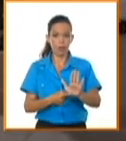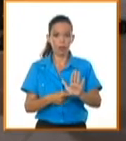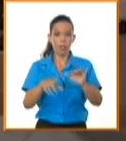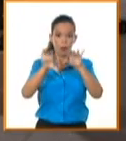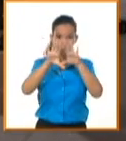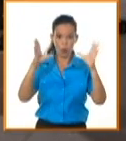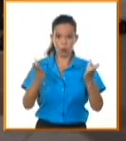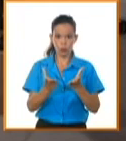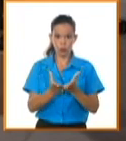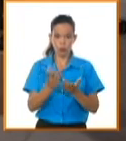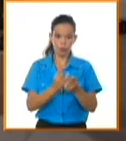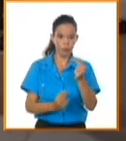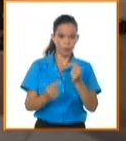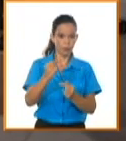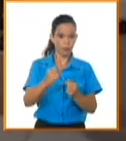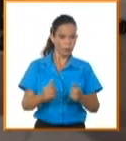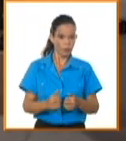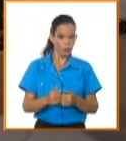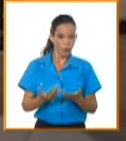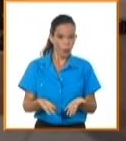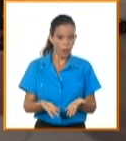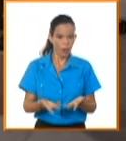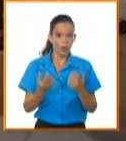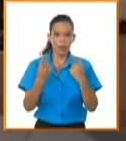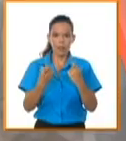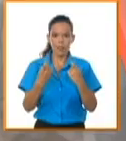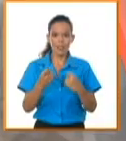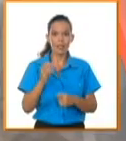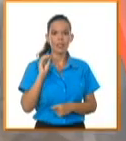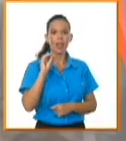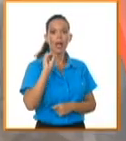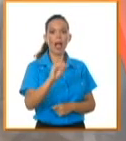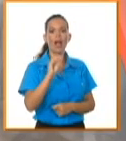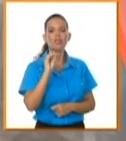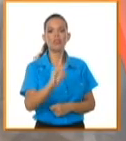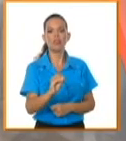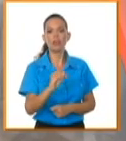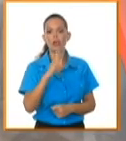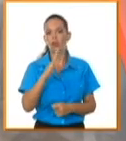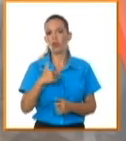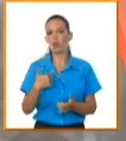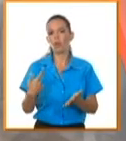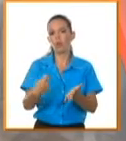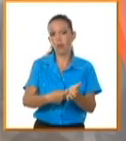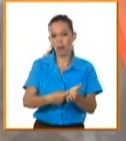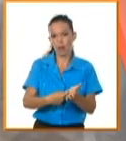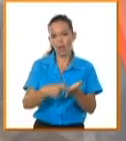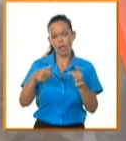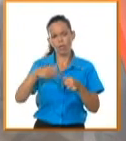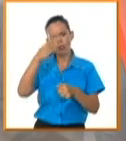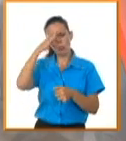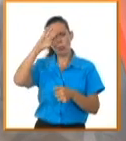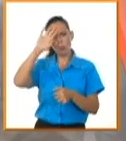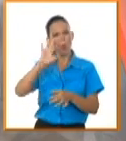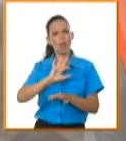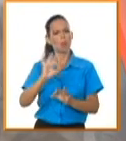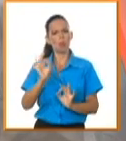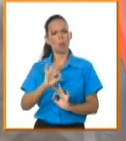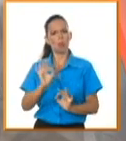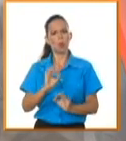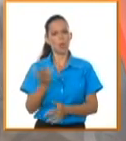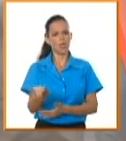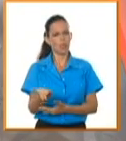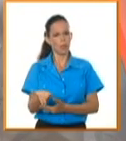como premisa avisar de ese pago yo aquí en Cuba eso verdad que nunca lo hemos estado exigiendo de esa forma